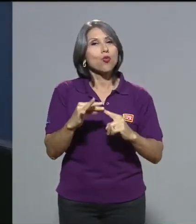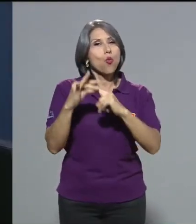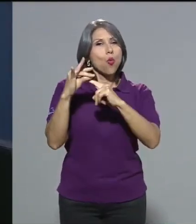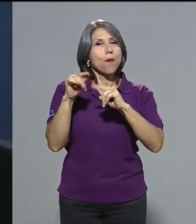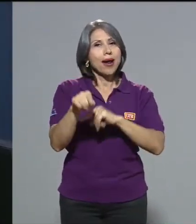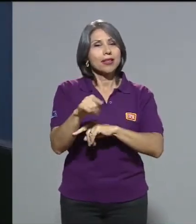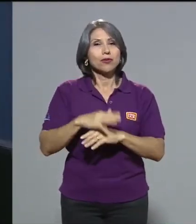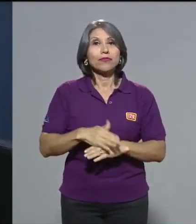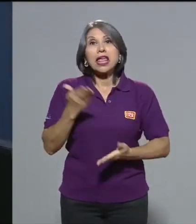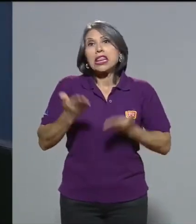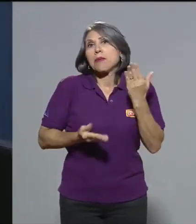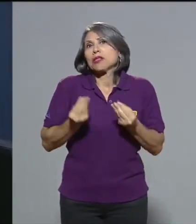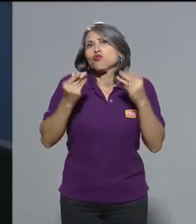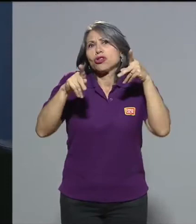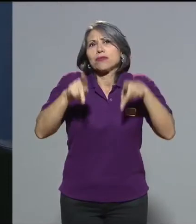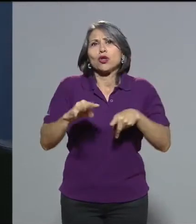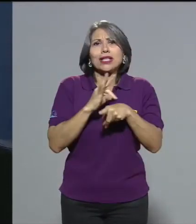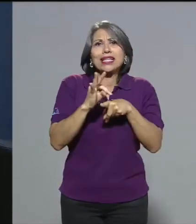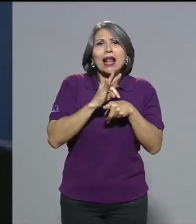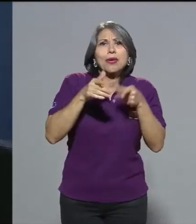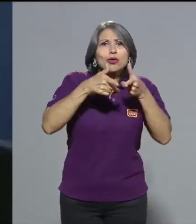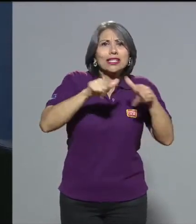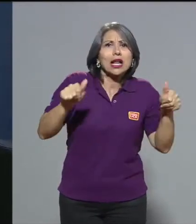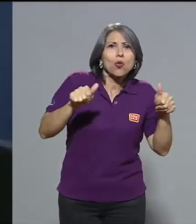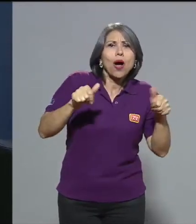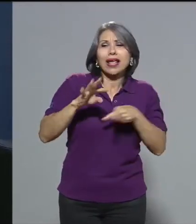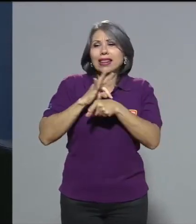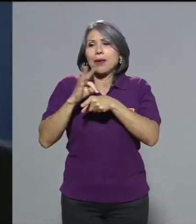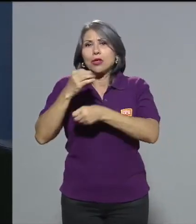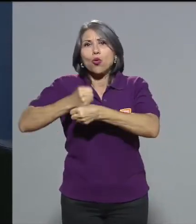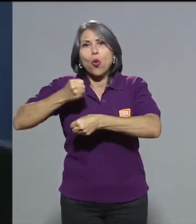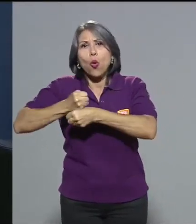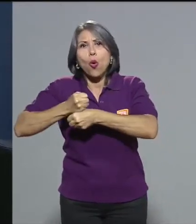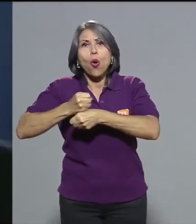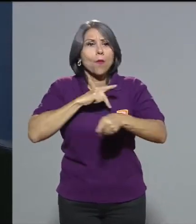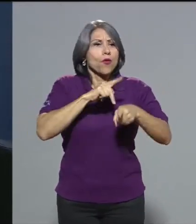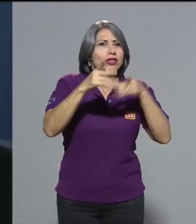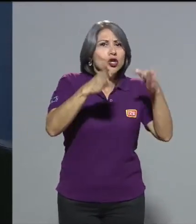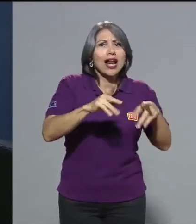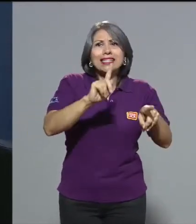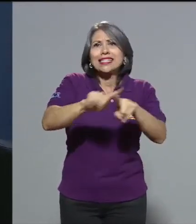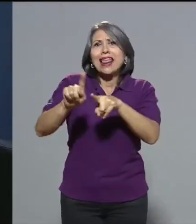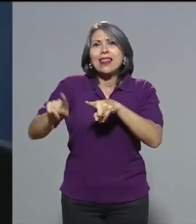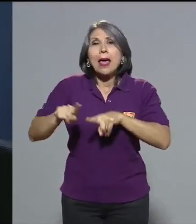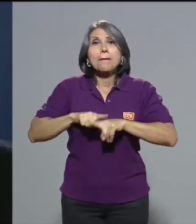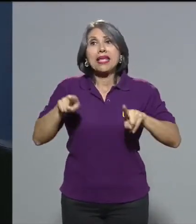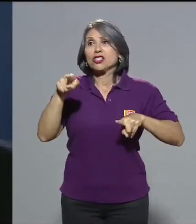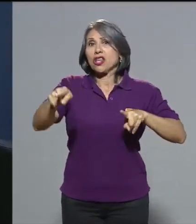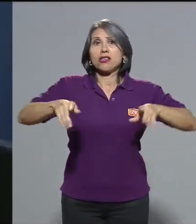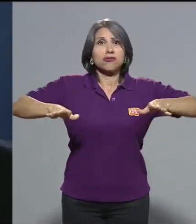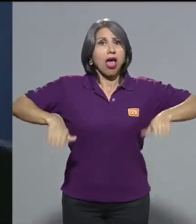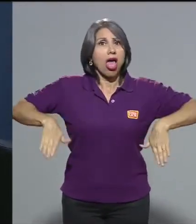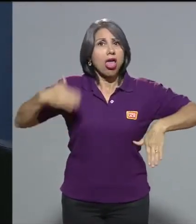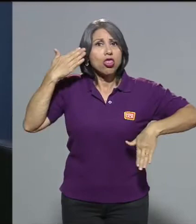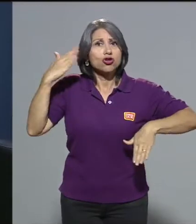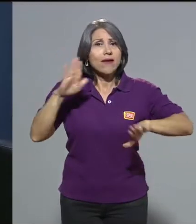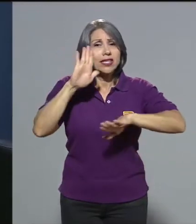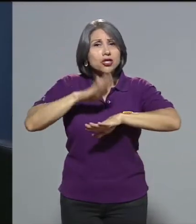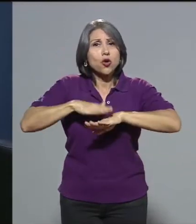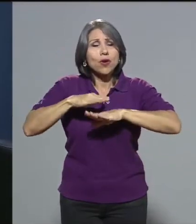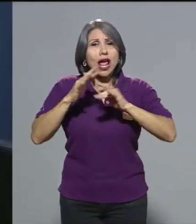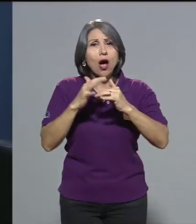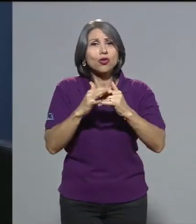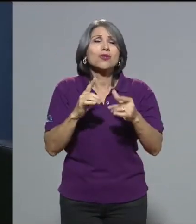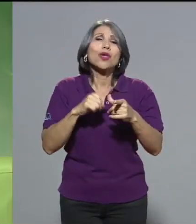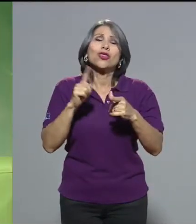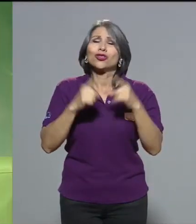muchos terapeutas de lenguaje, terapeutas ocupacionales y profesionales, pero si no saben de autismo, el logro va a ser mucho más lento, ¿verdad? Entonces, ¿y